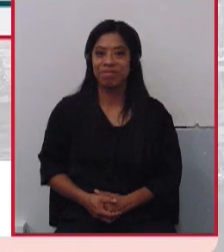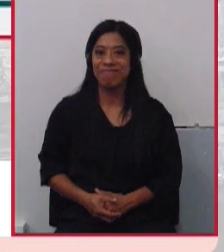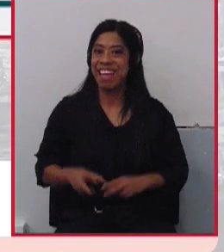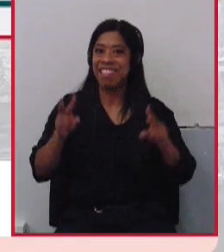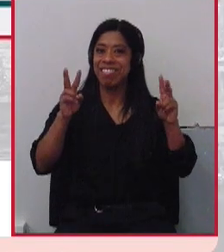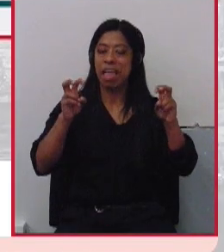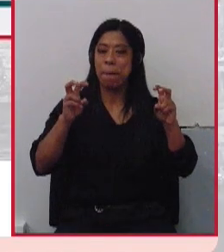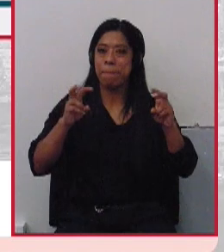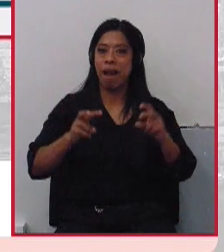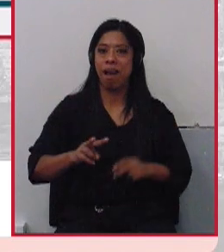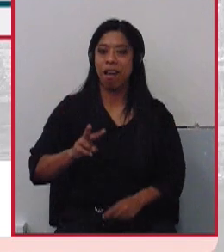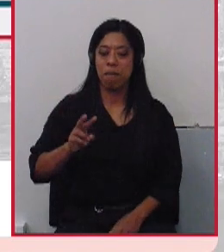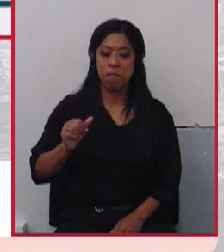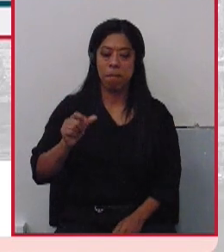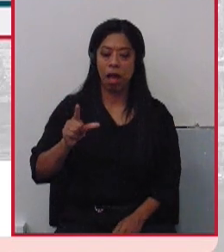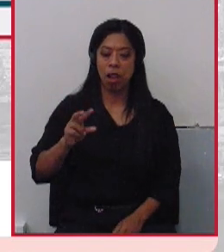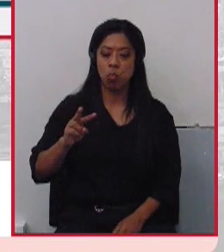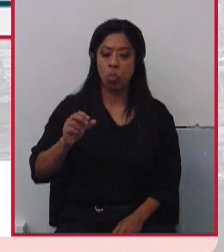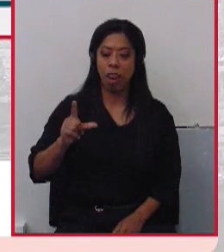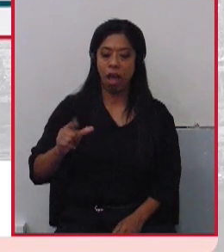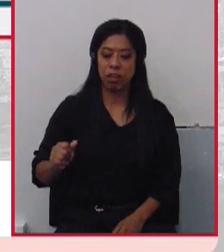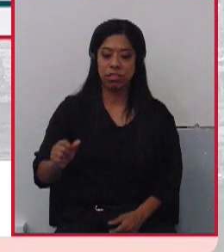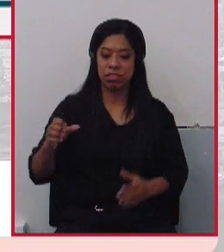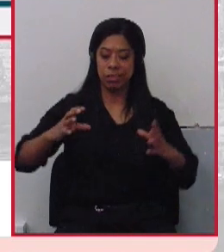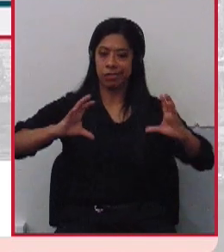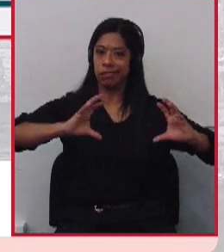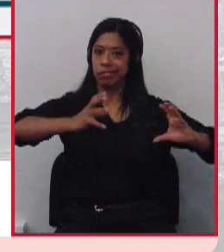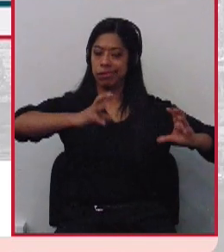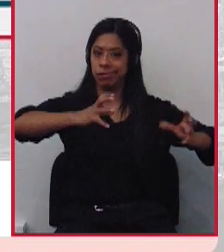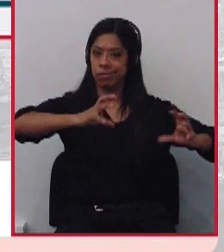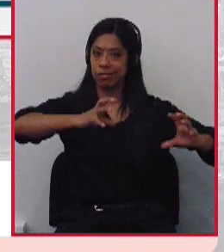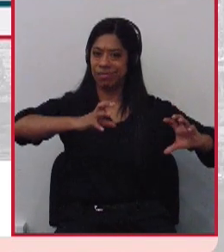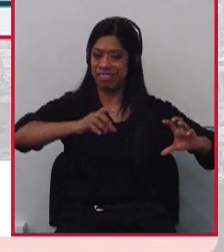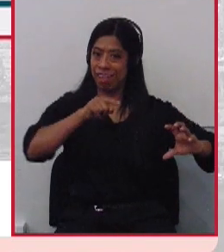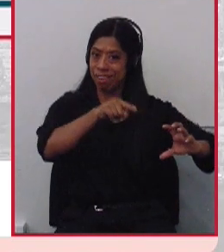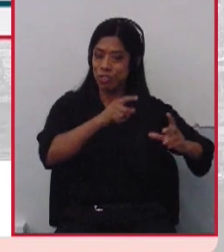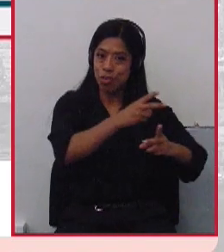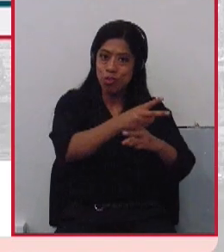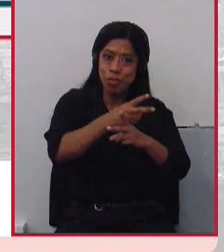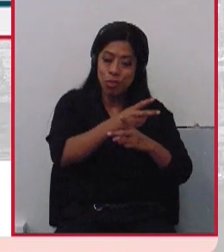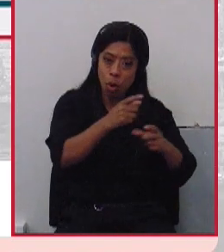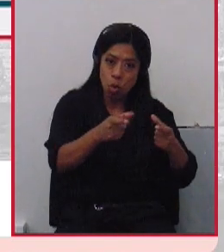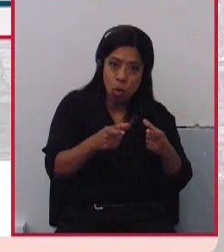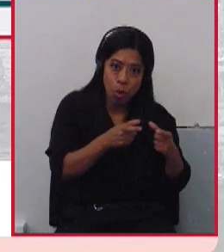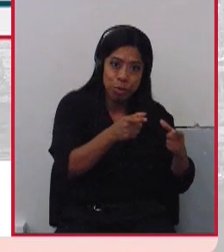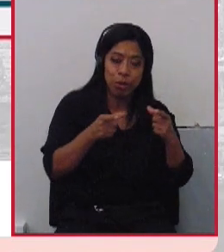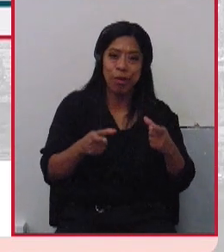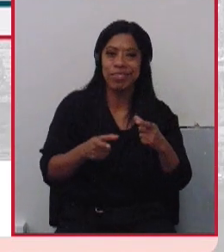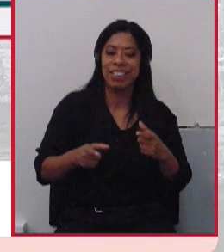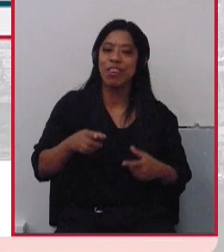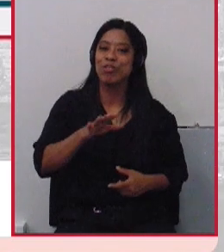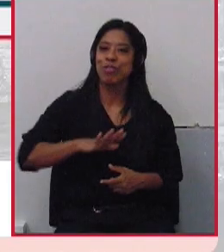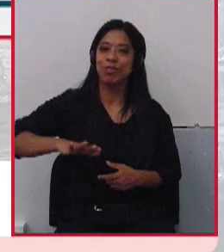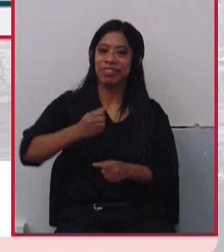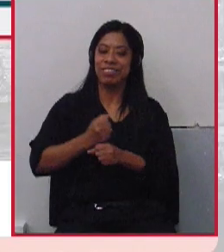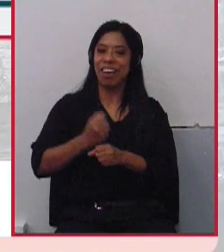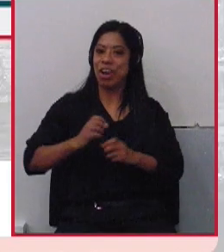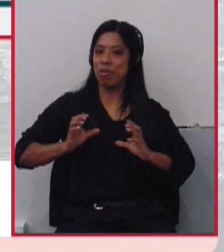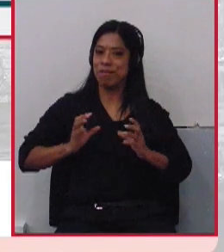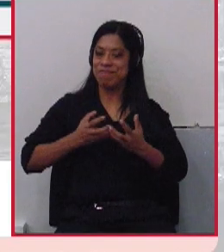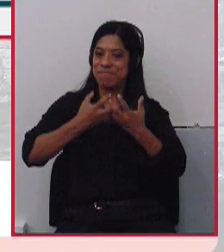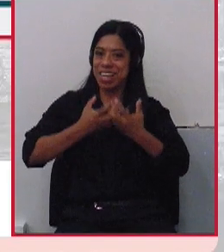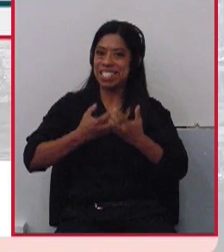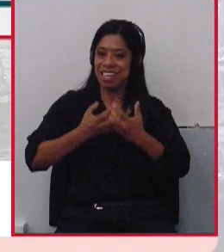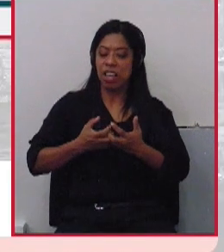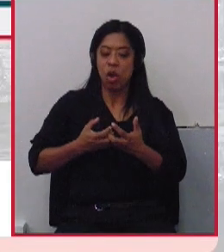El tema de las válvulas. Uno de los aspectos de control que se maneja bastante en el circuito de nuestra planta es cómo